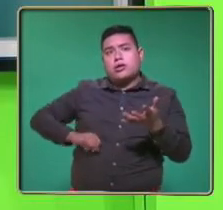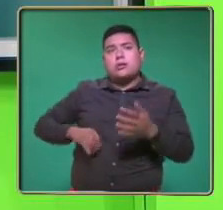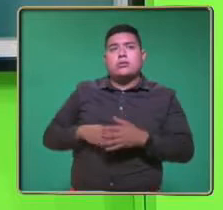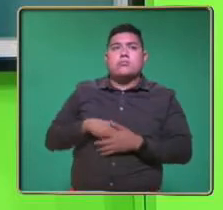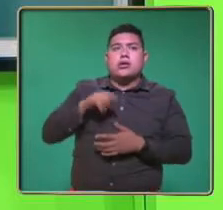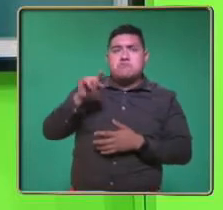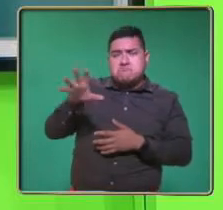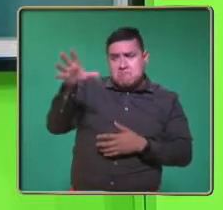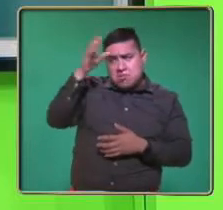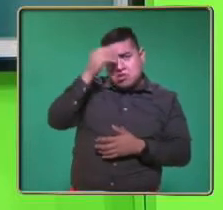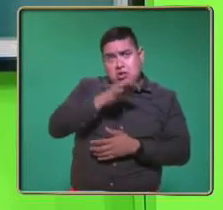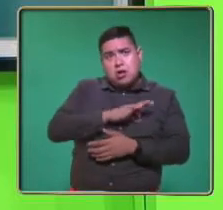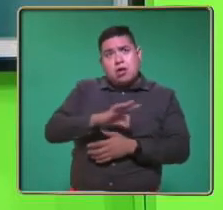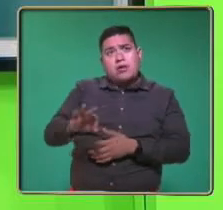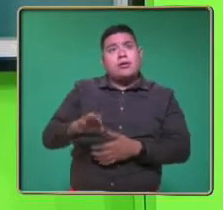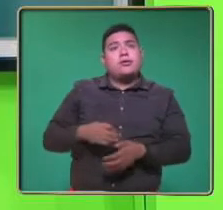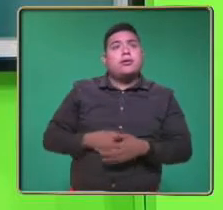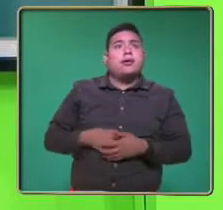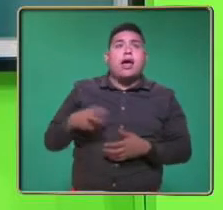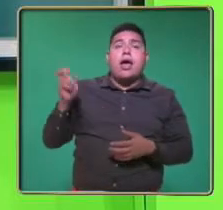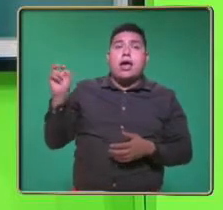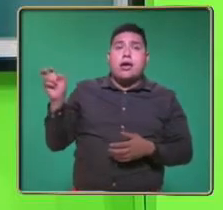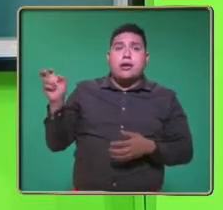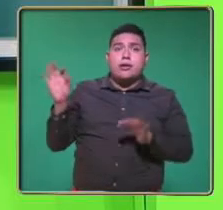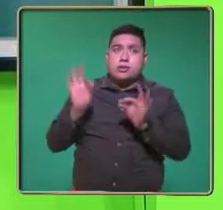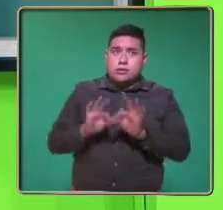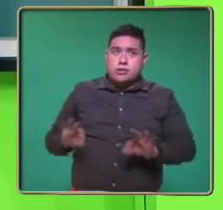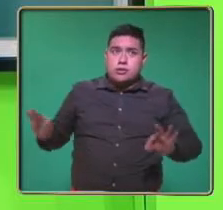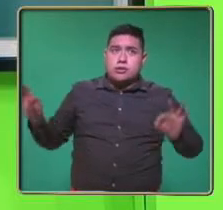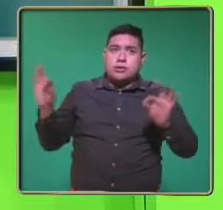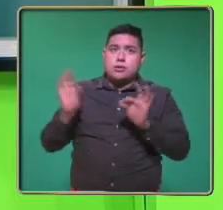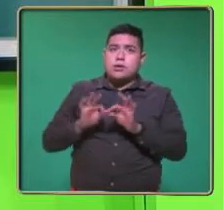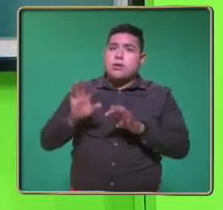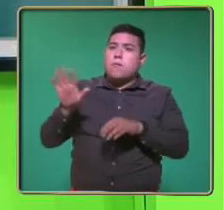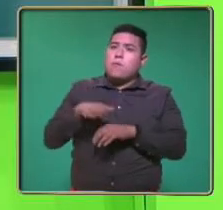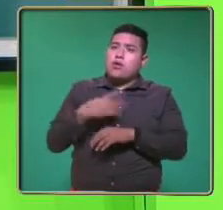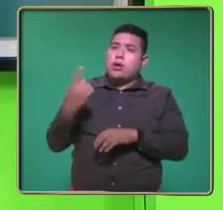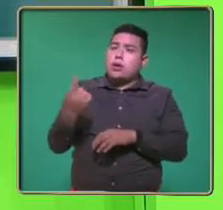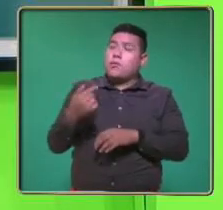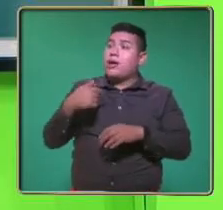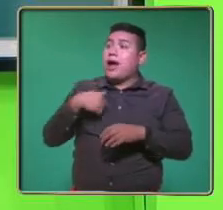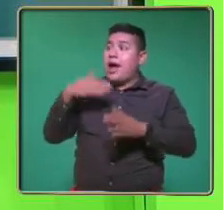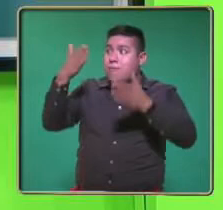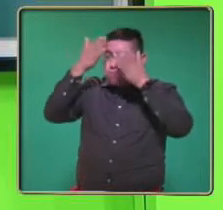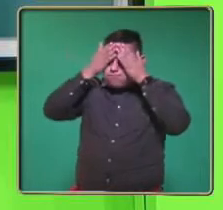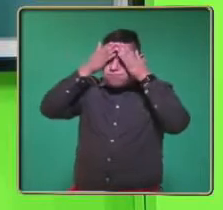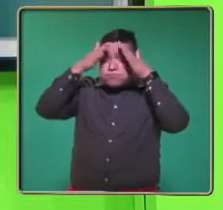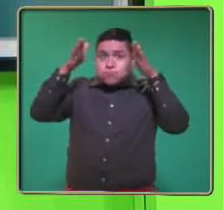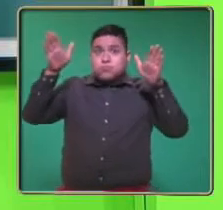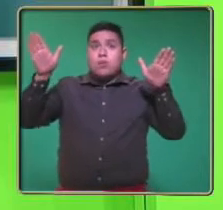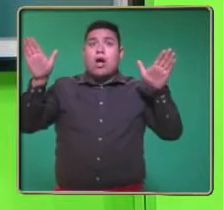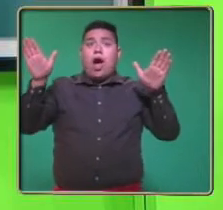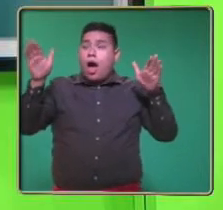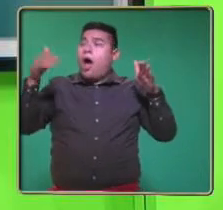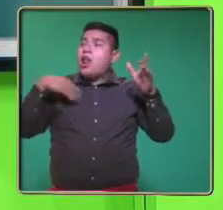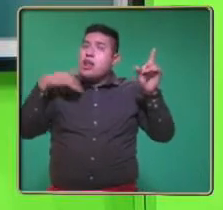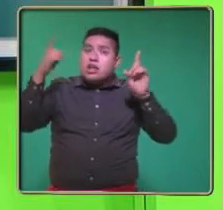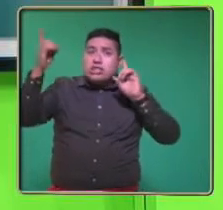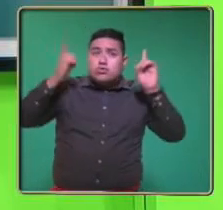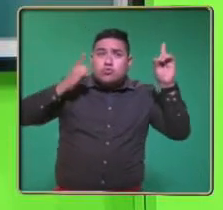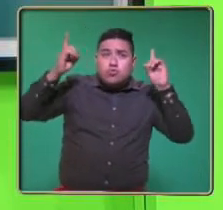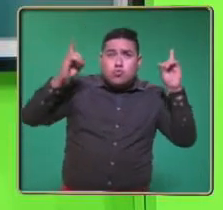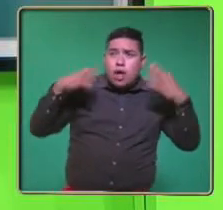hijo. Es importante este punto, ¿por qué? Porque nos da un poquito más de apertura de pensamientos, de esclarecer algunas dudas